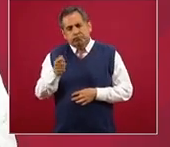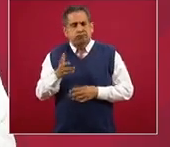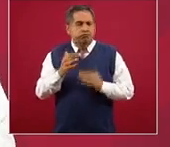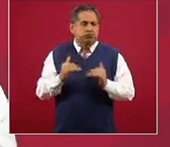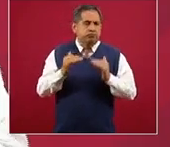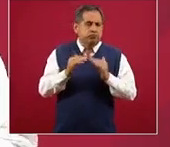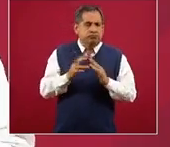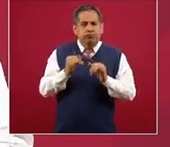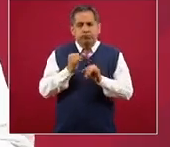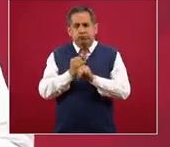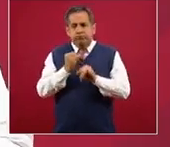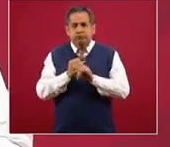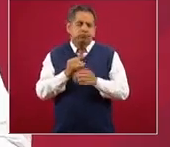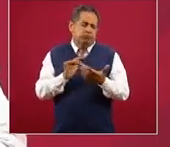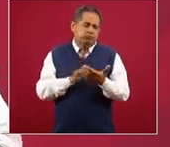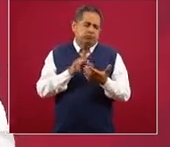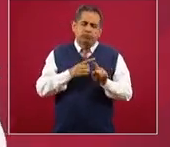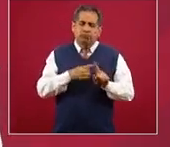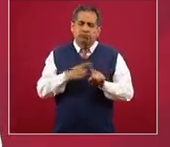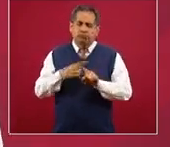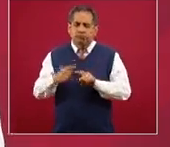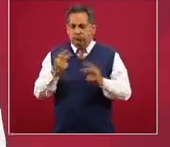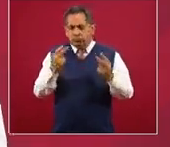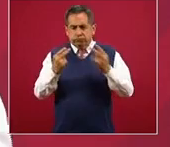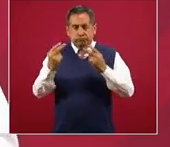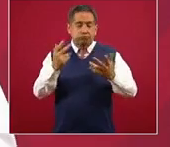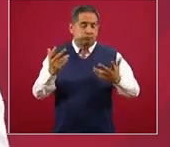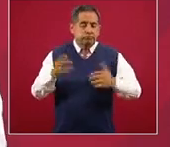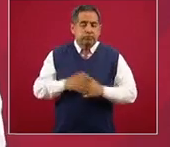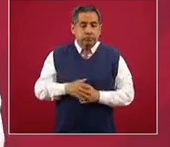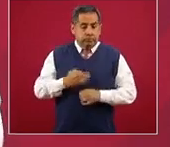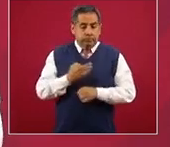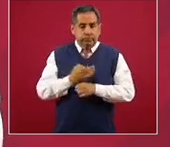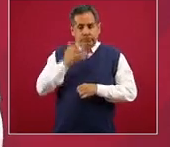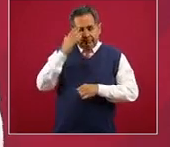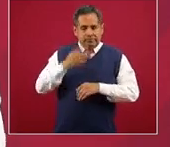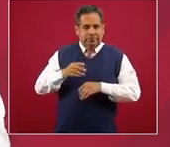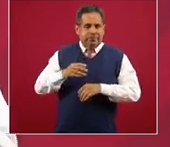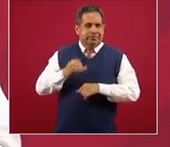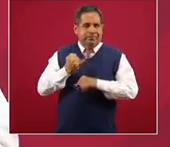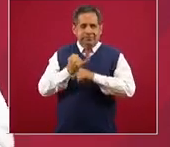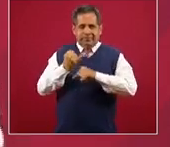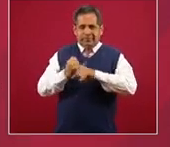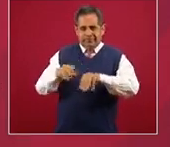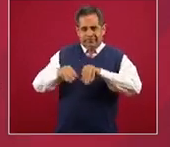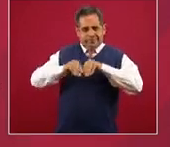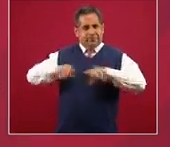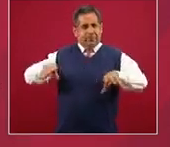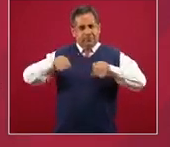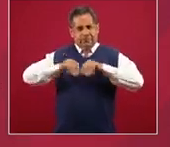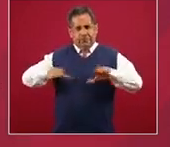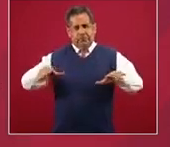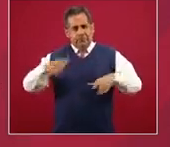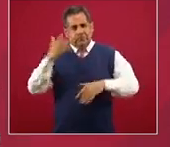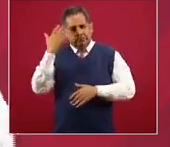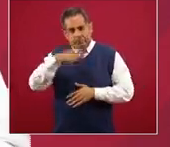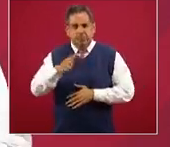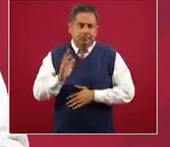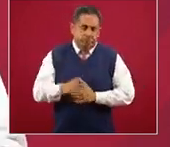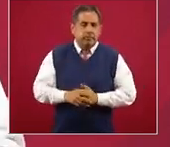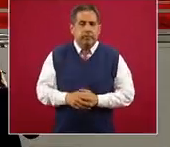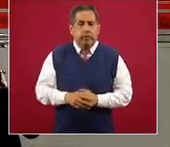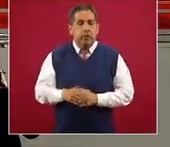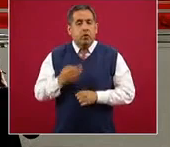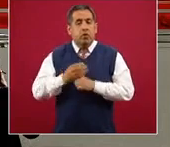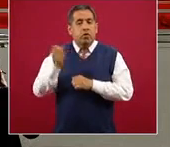domicilios o a través de sus dispositivos portátiles, ya que esta entrevista se transmite por las redes sociales. Vamos a dar inicio a la